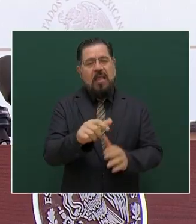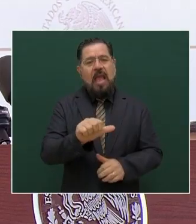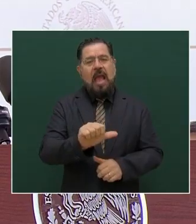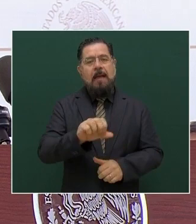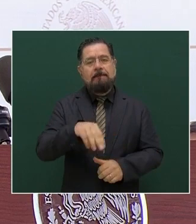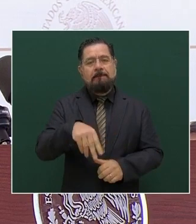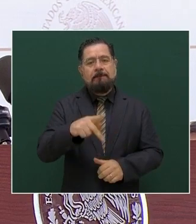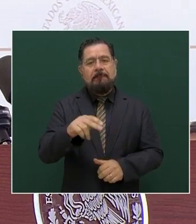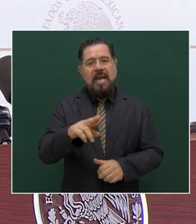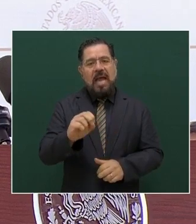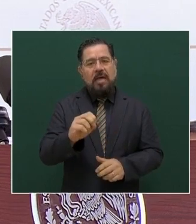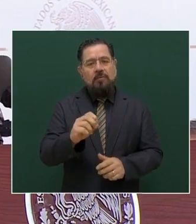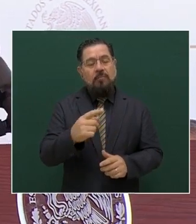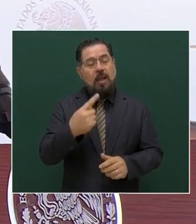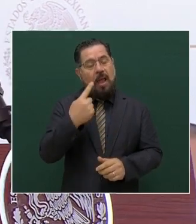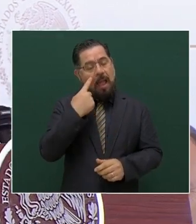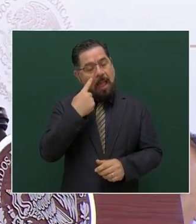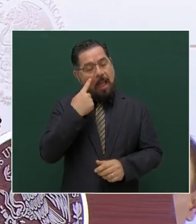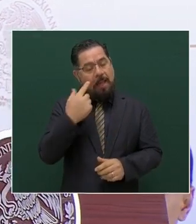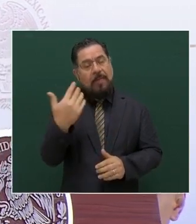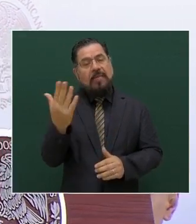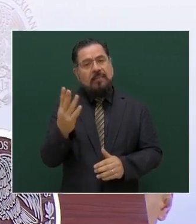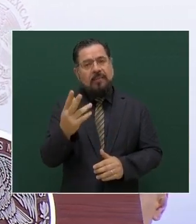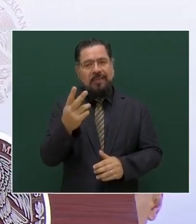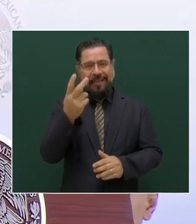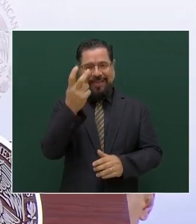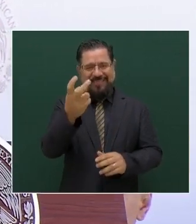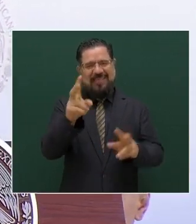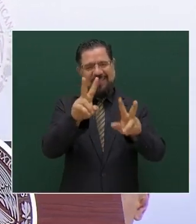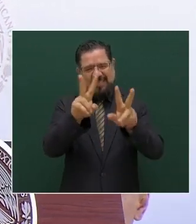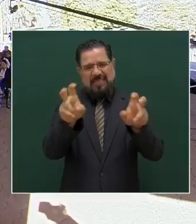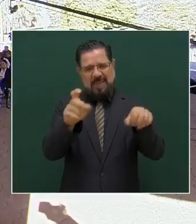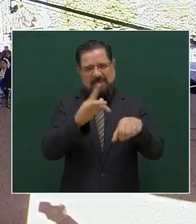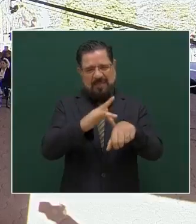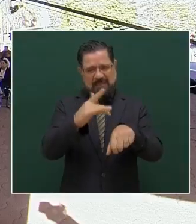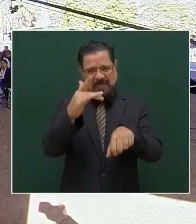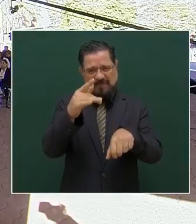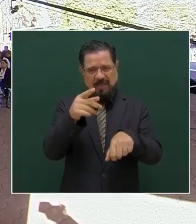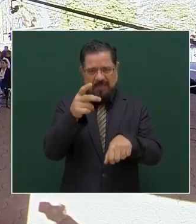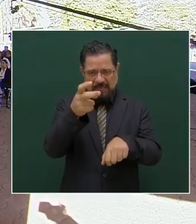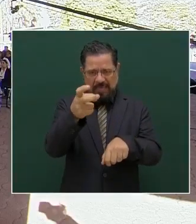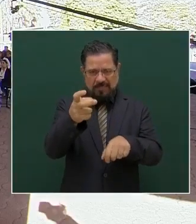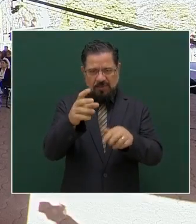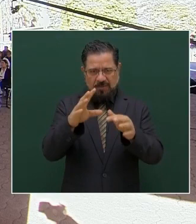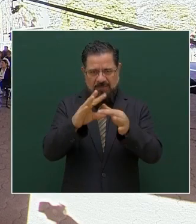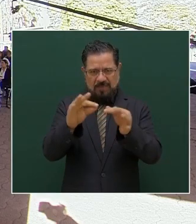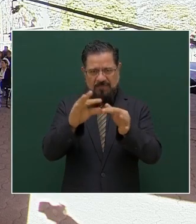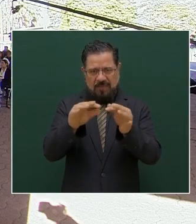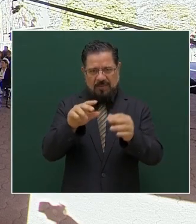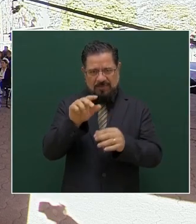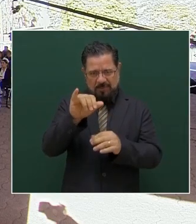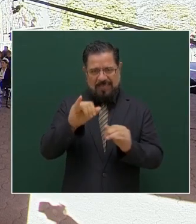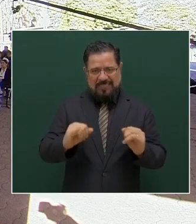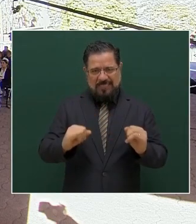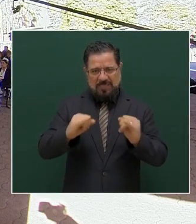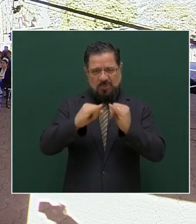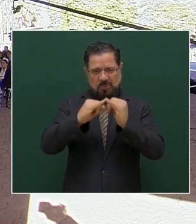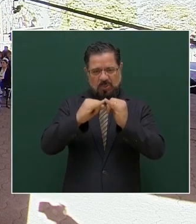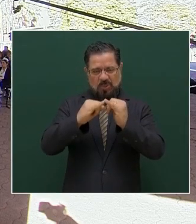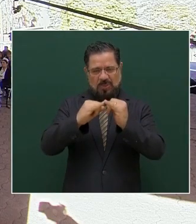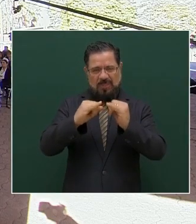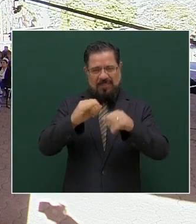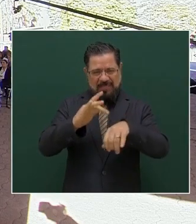eso es un poco lo de la transparencia. ¿A eso te referías? ¿Era el Instituto de la Transparencia? A eso